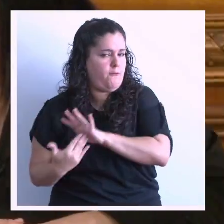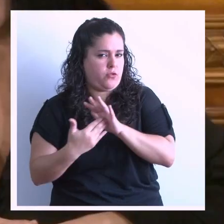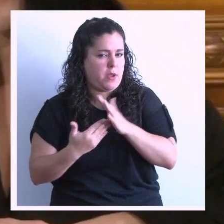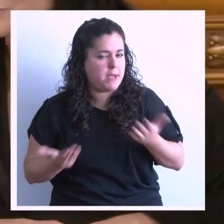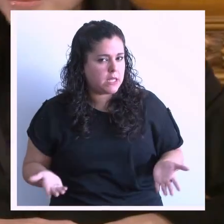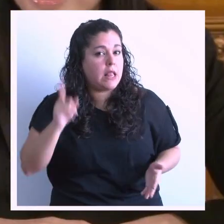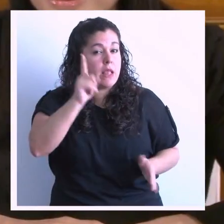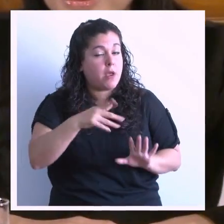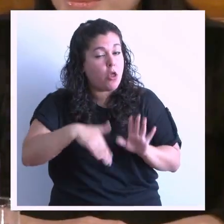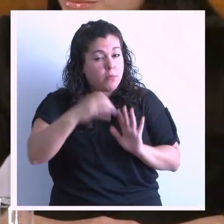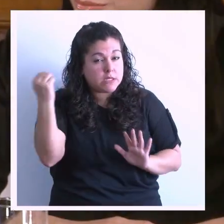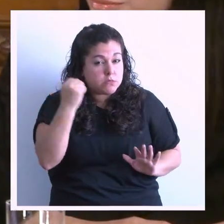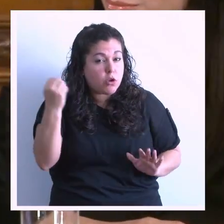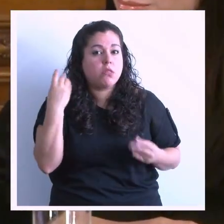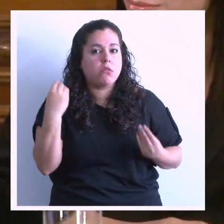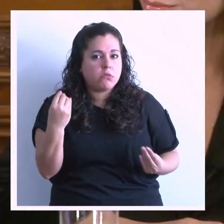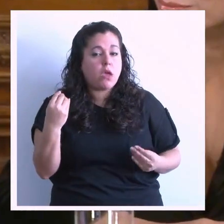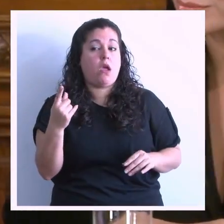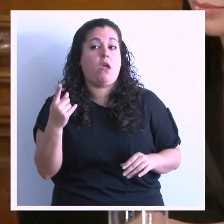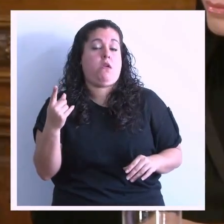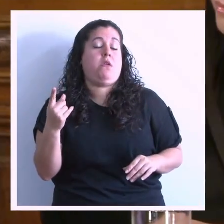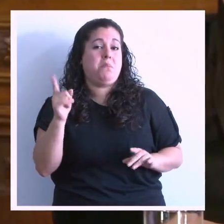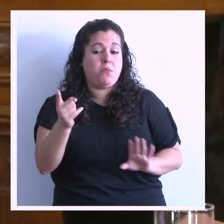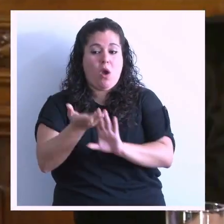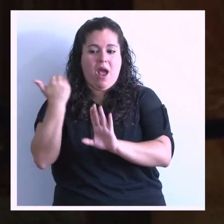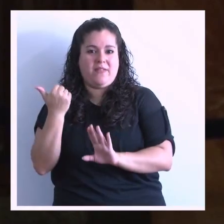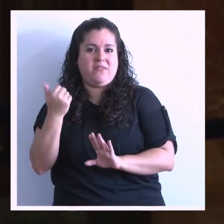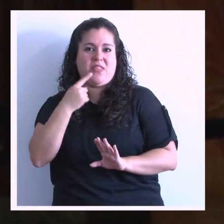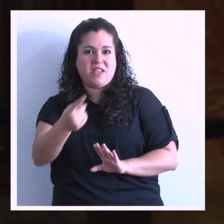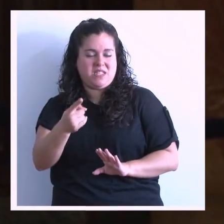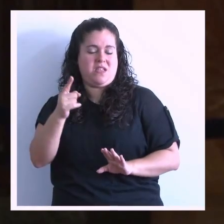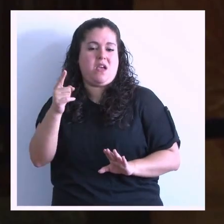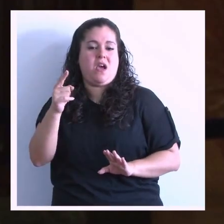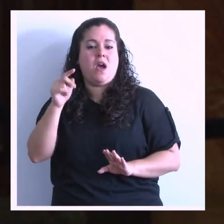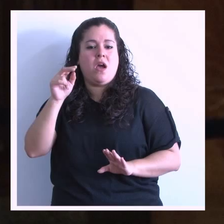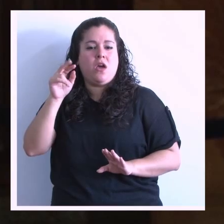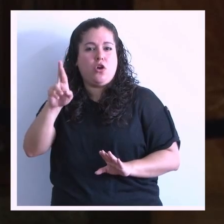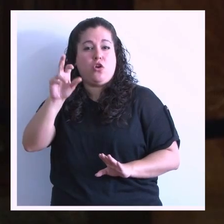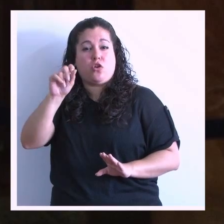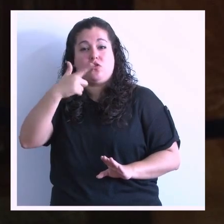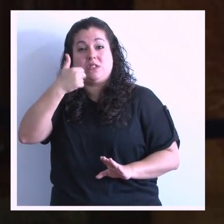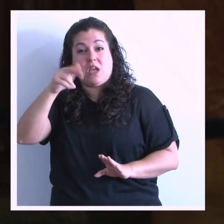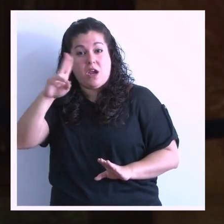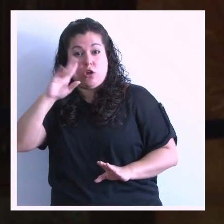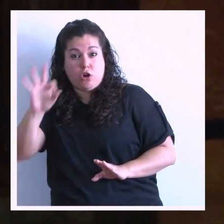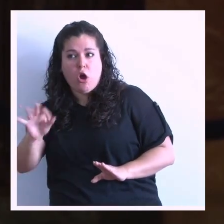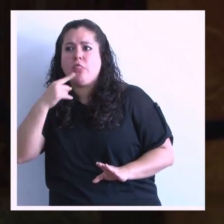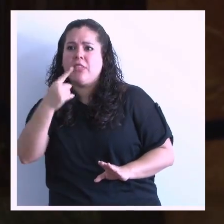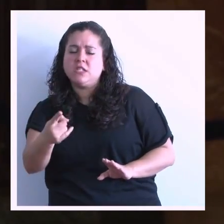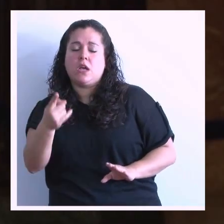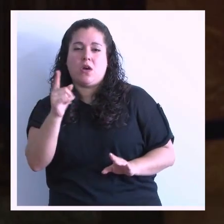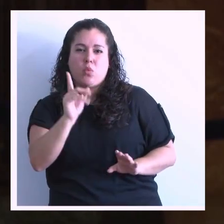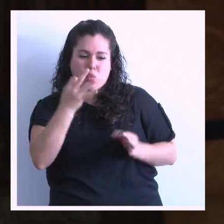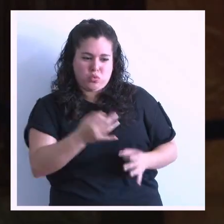cual se declara servicio público. ¿Qué utilidad puede tener esto, que la garrafa sea Bueno, declarada? lo que estamos planteando nosotros es una modificación del